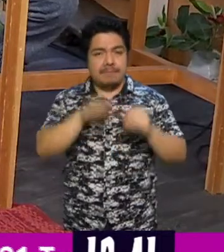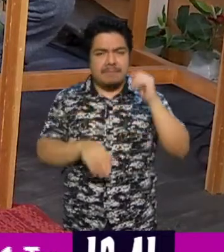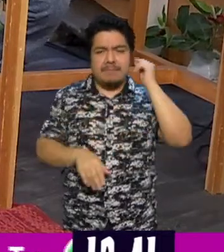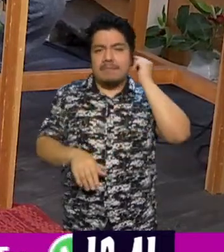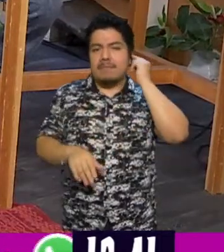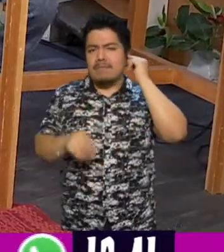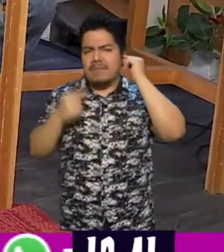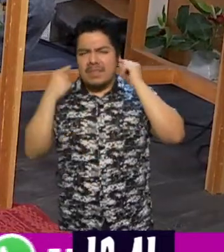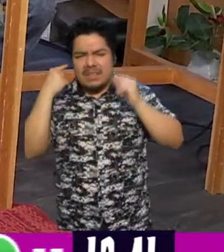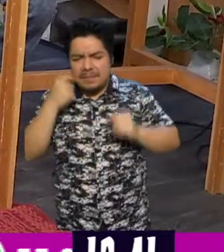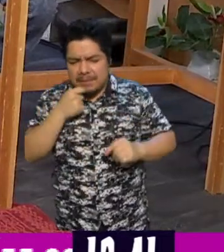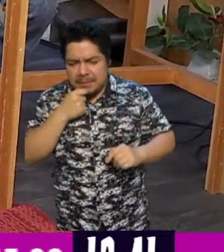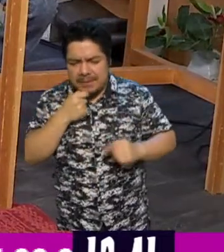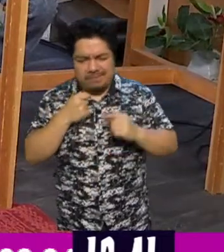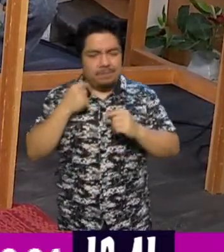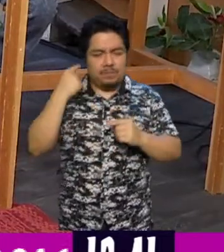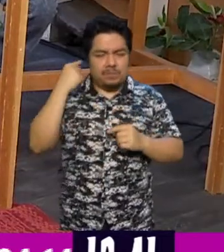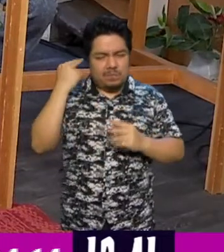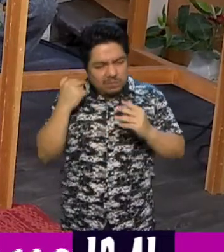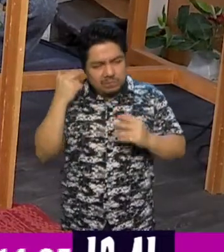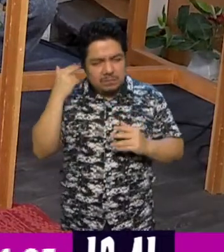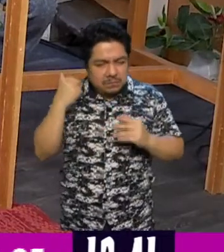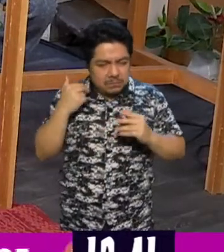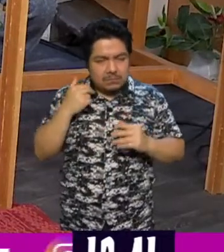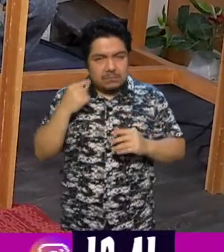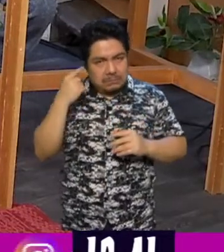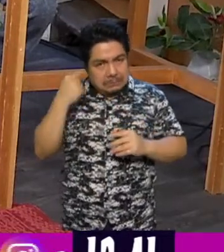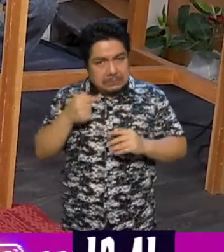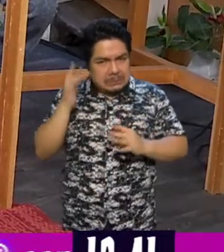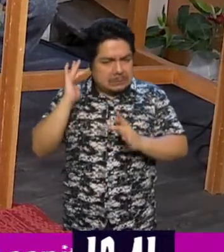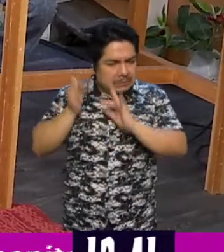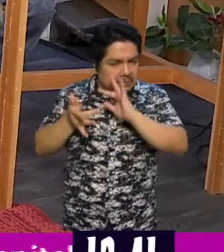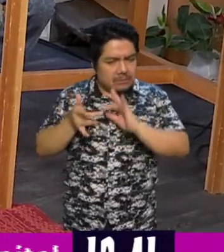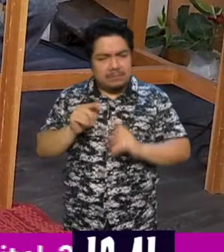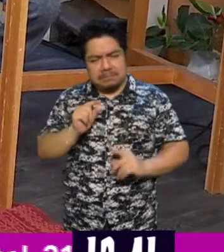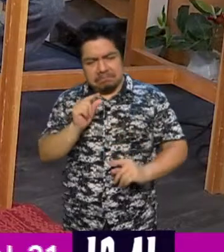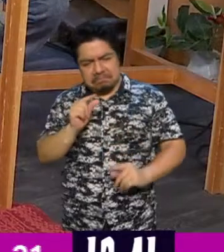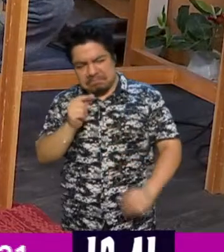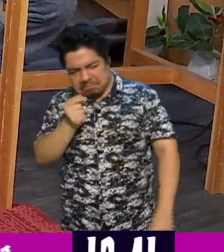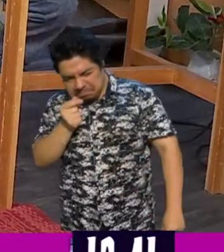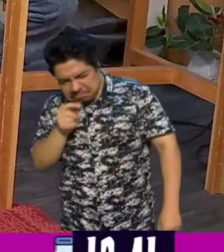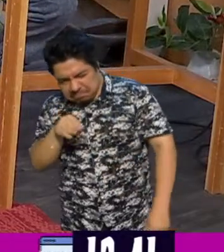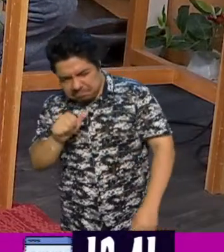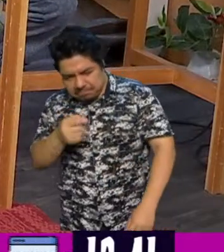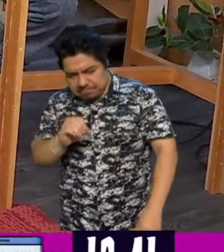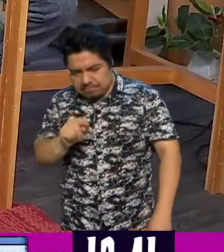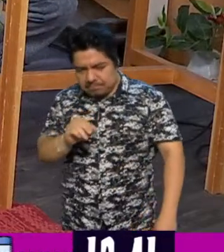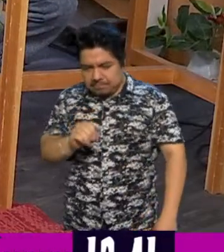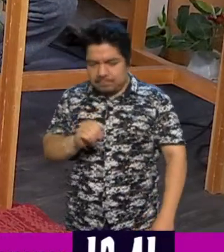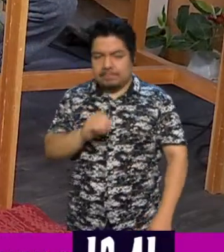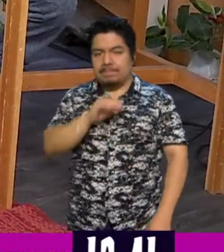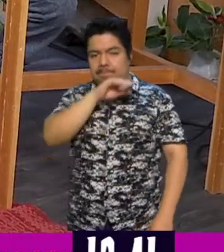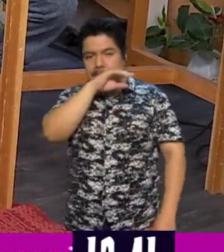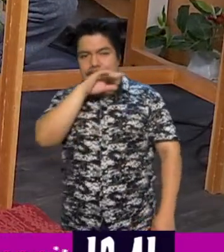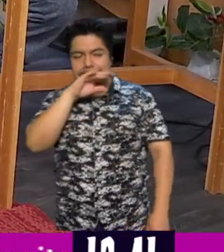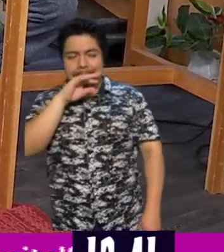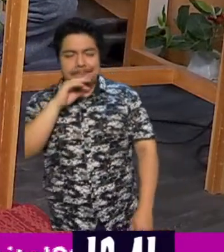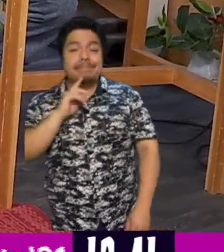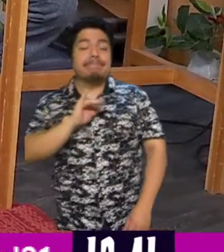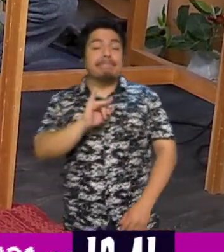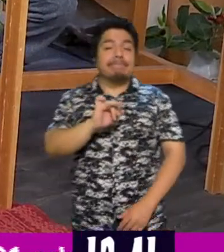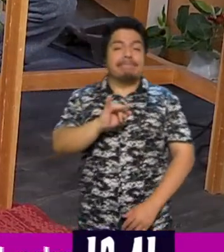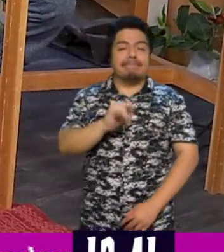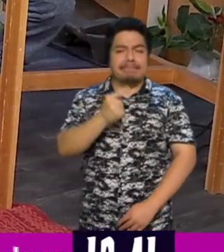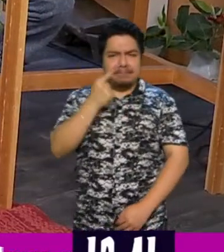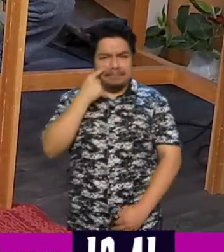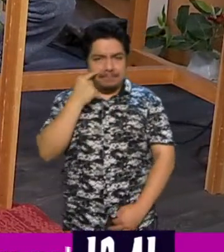Algo pasó en tu micrófono al final, creo que te moviste un poquito, Marco Antonio, pero sí alcanzamos a escuchar. Pues sí,